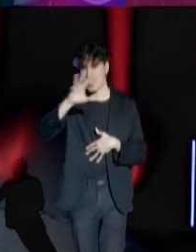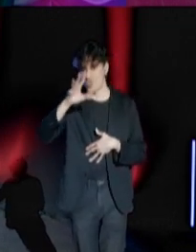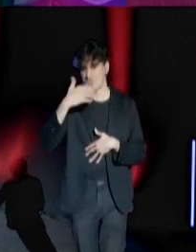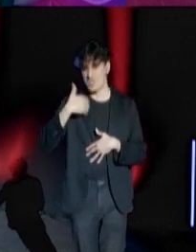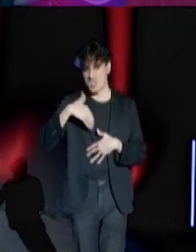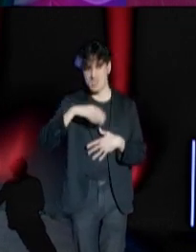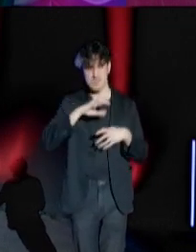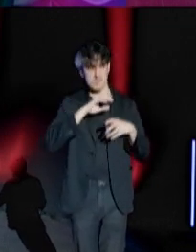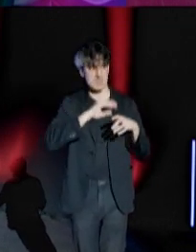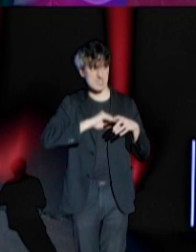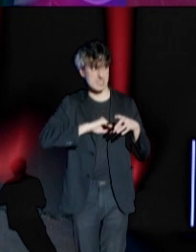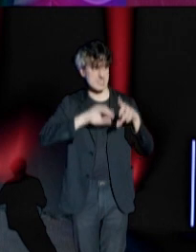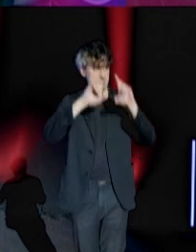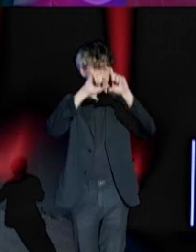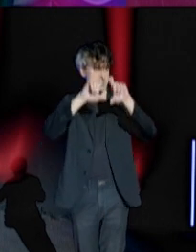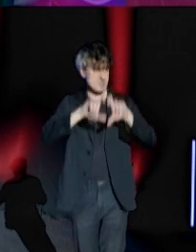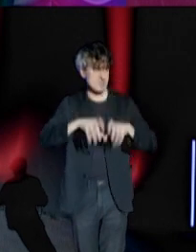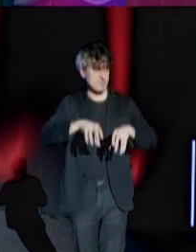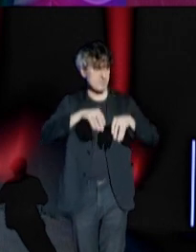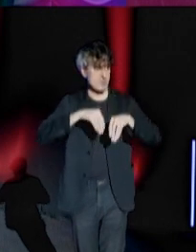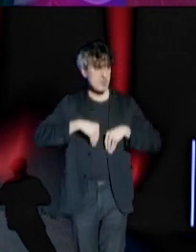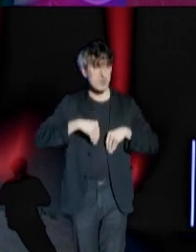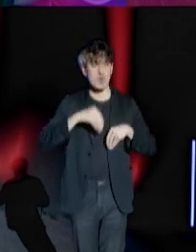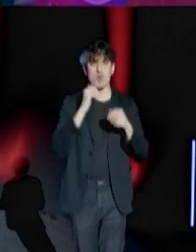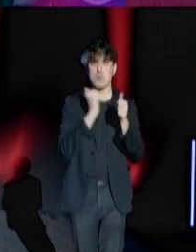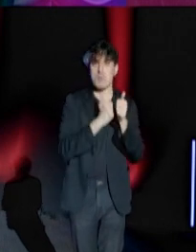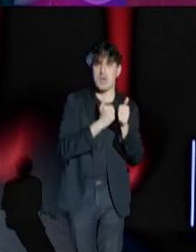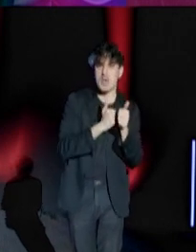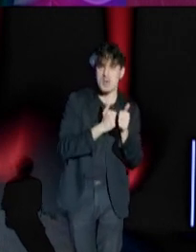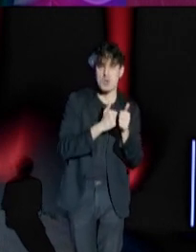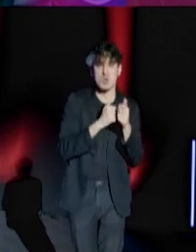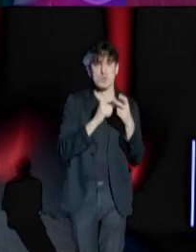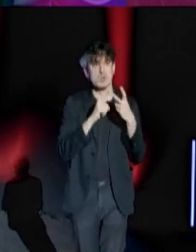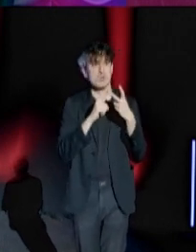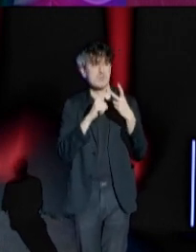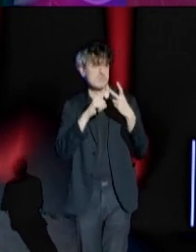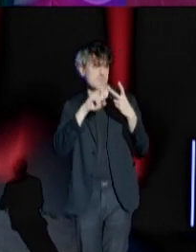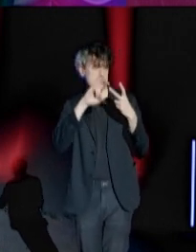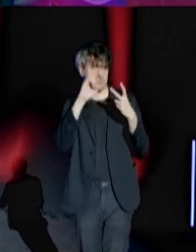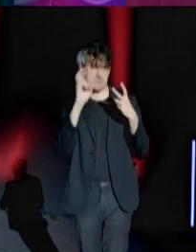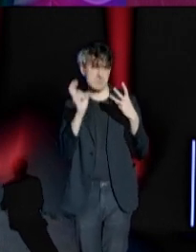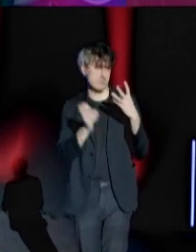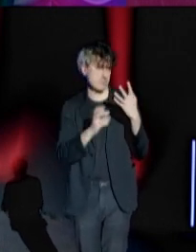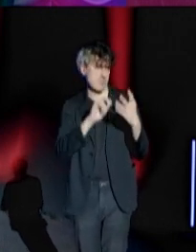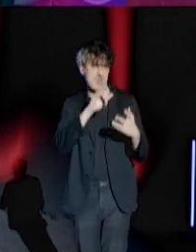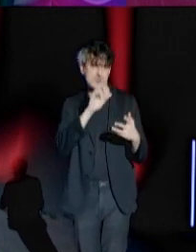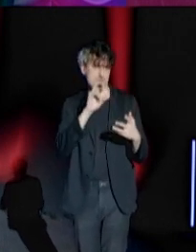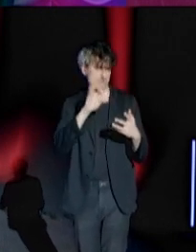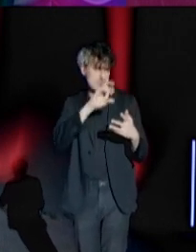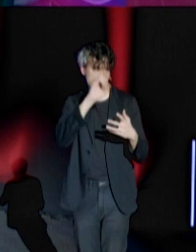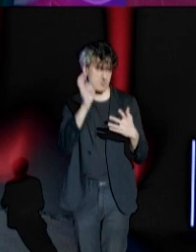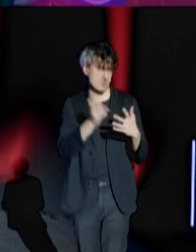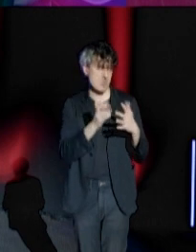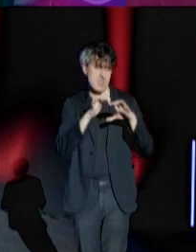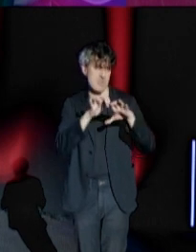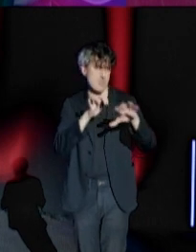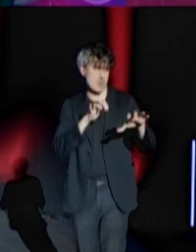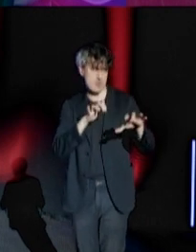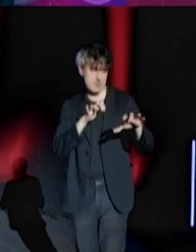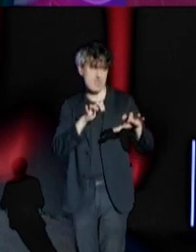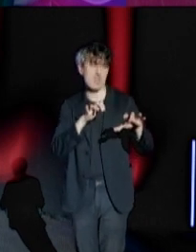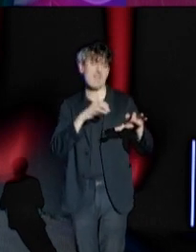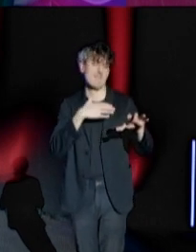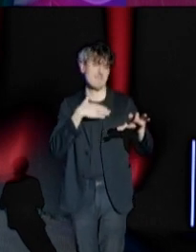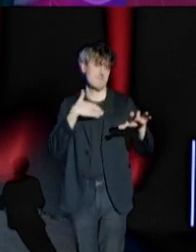o copilot o asur Ai o combinación de los dos en la mayoría de los casos de hecho la mayoría se está moviendo al cuadrante de la